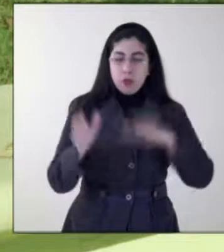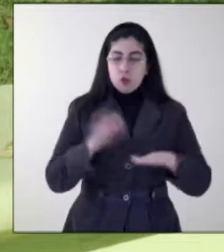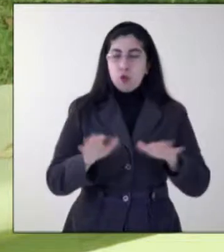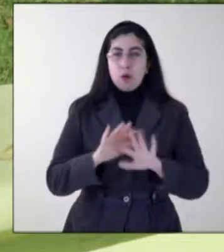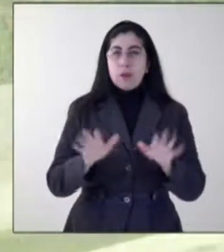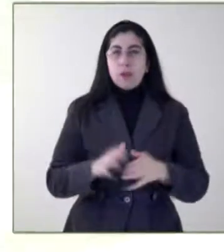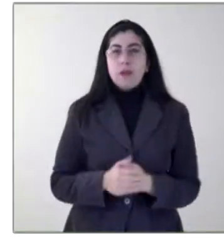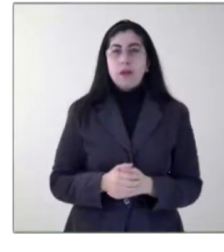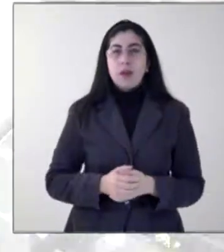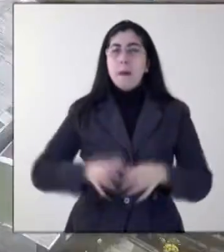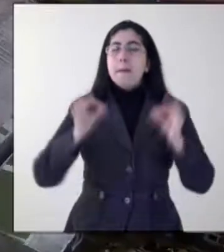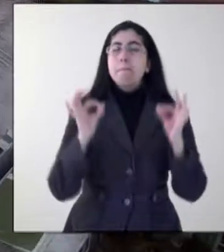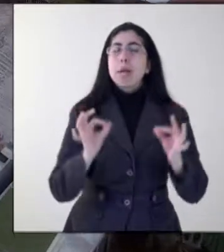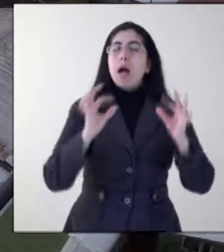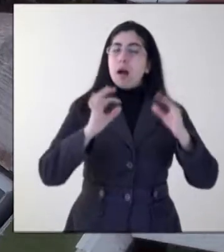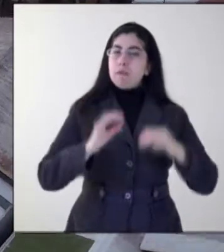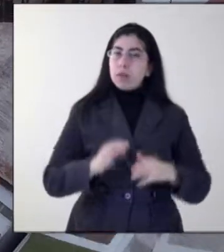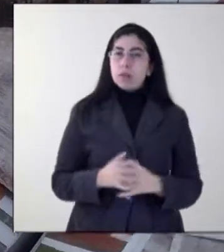nada, impecable.